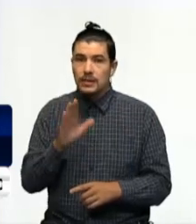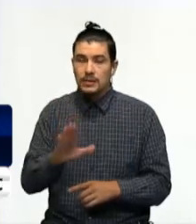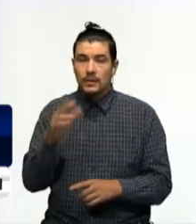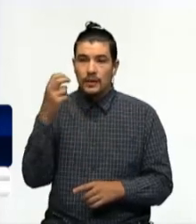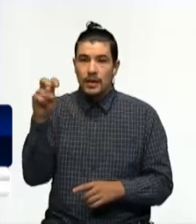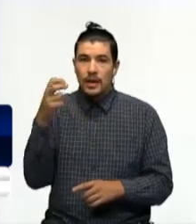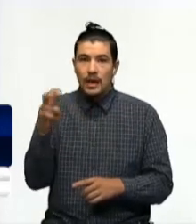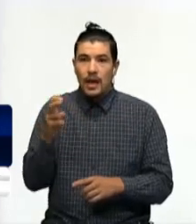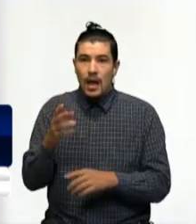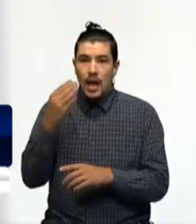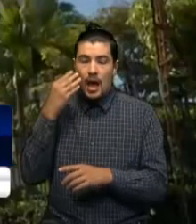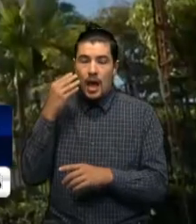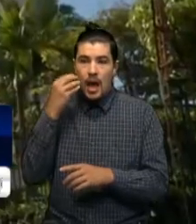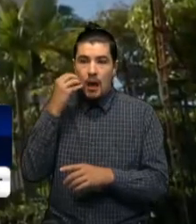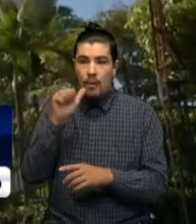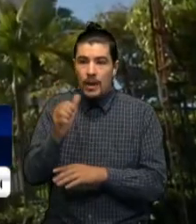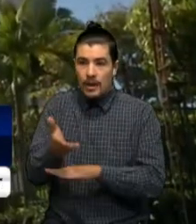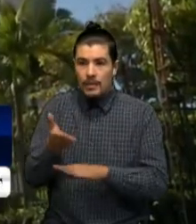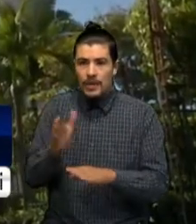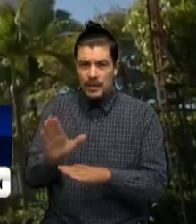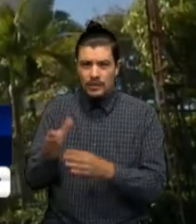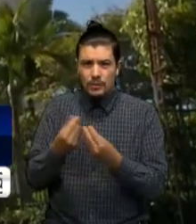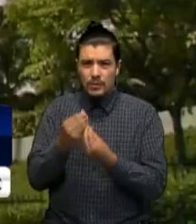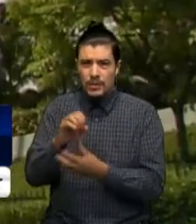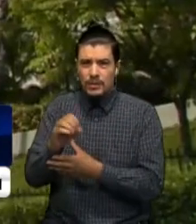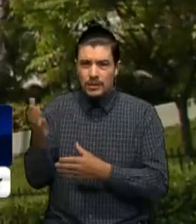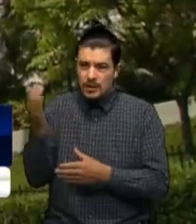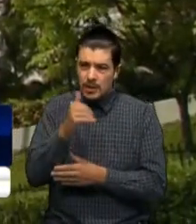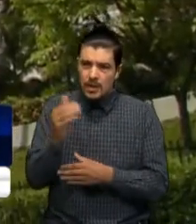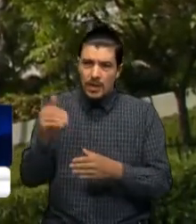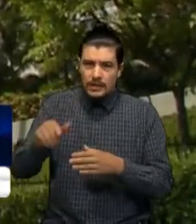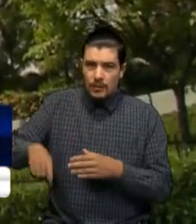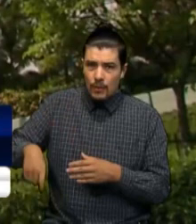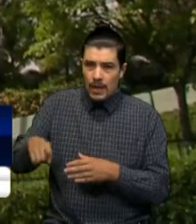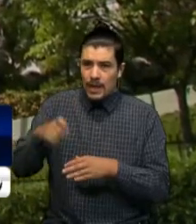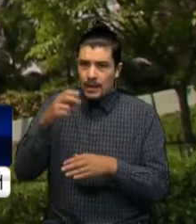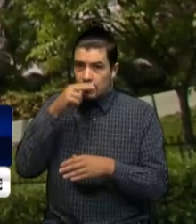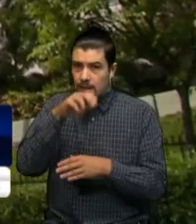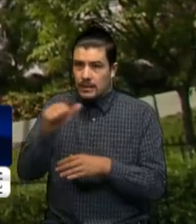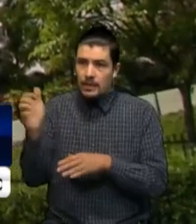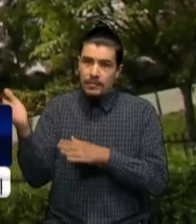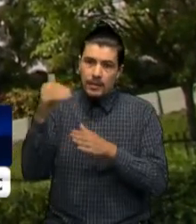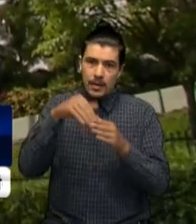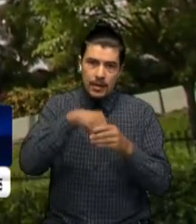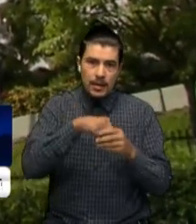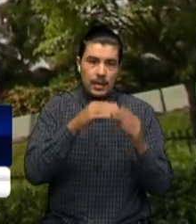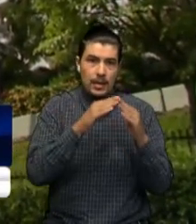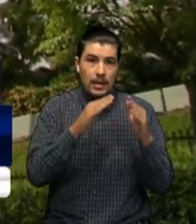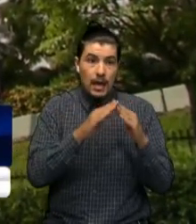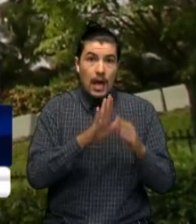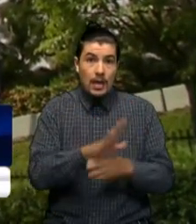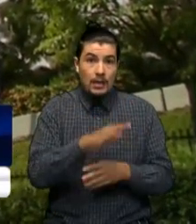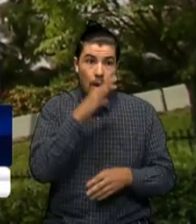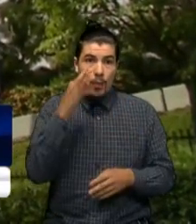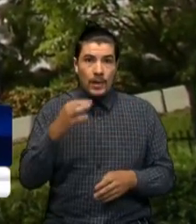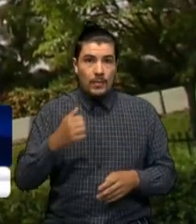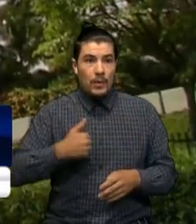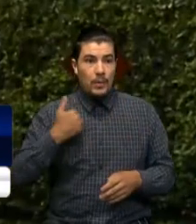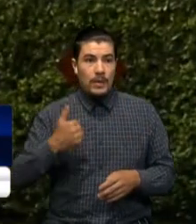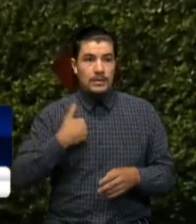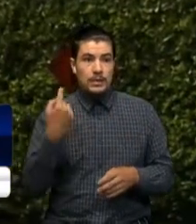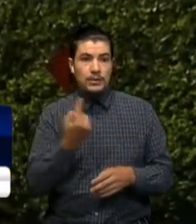abuela pidió a su compañero que recogiera a la menor en el jardín y luego la llevara a la casa allí habría aprovechado